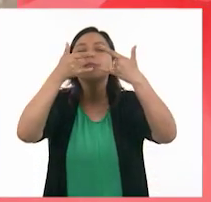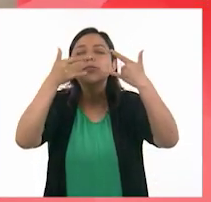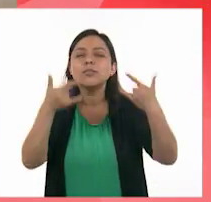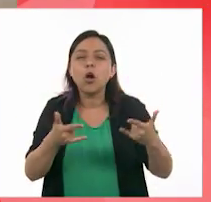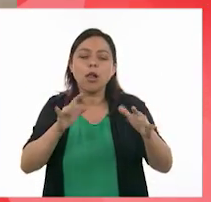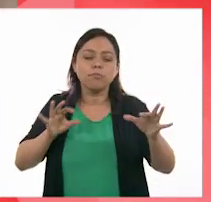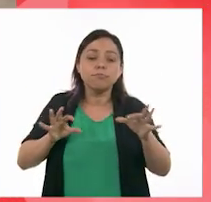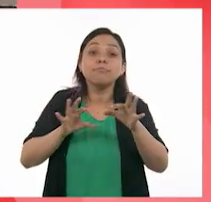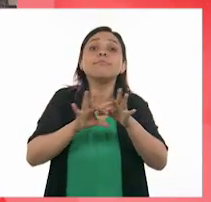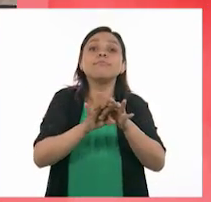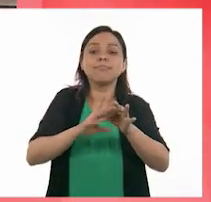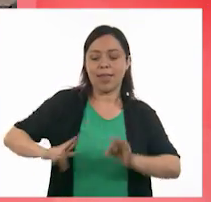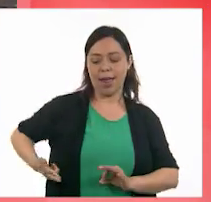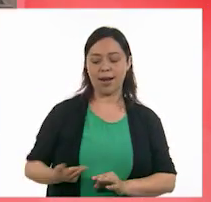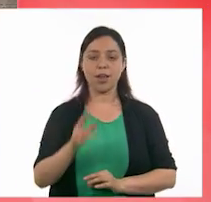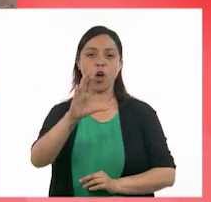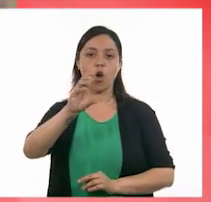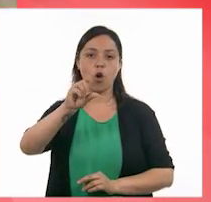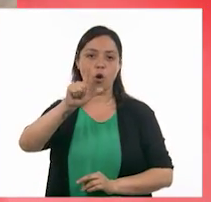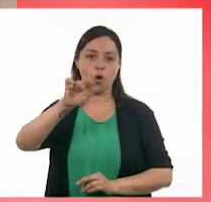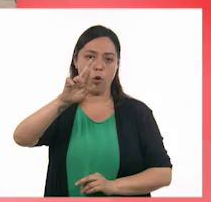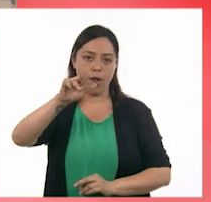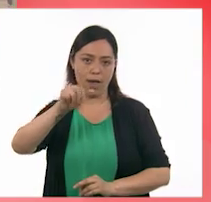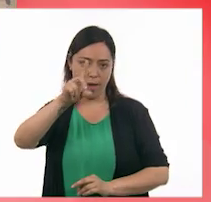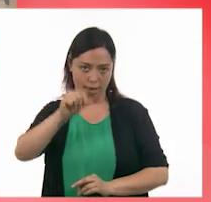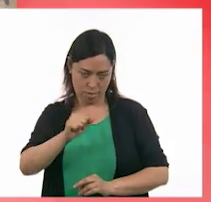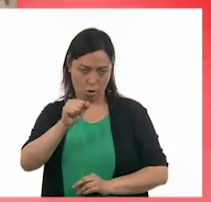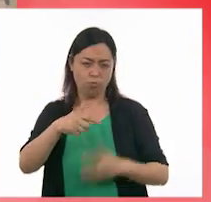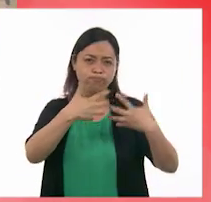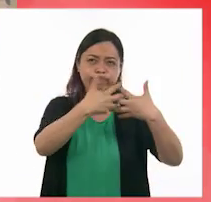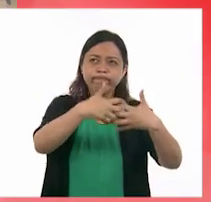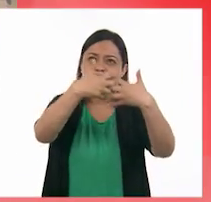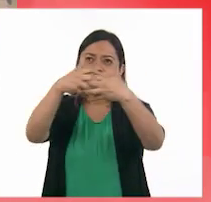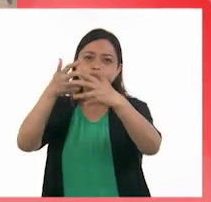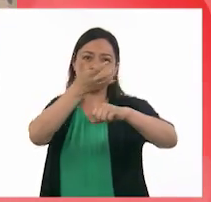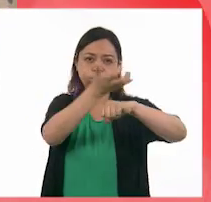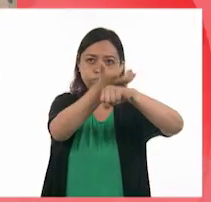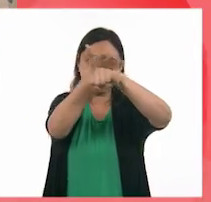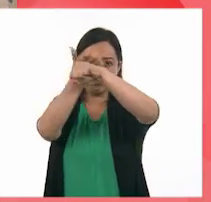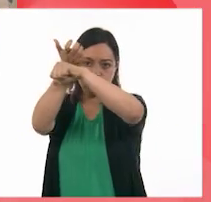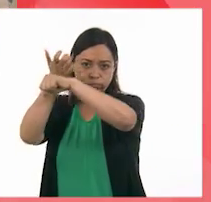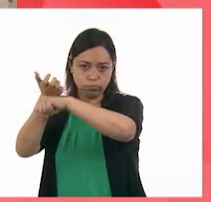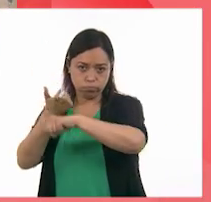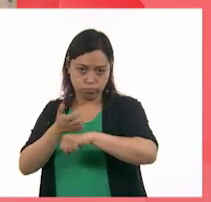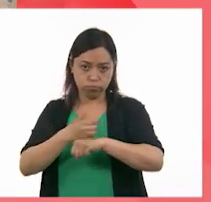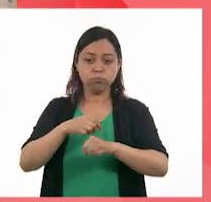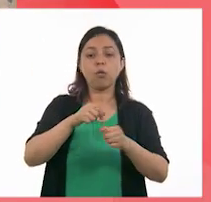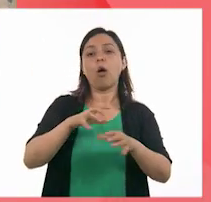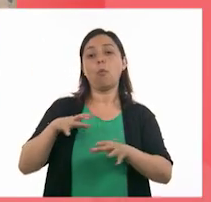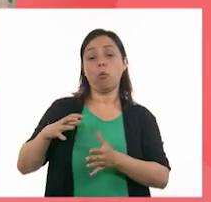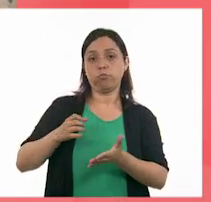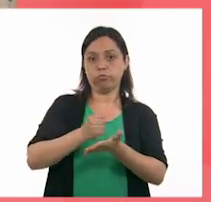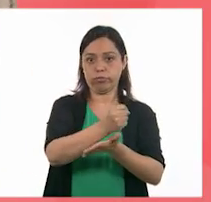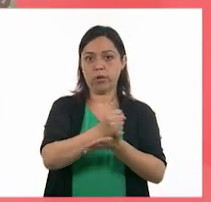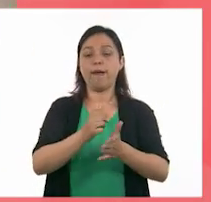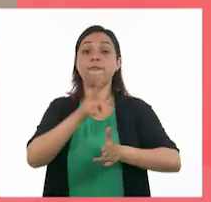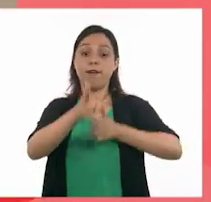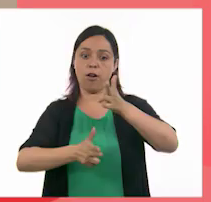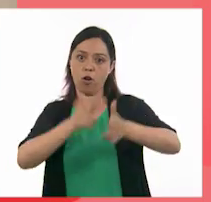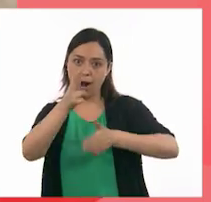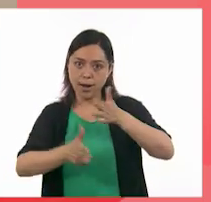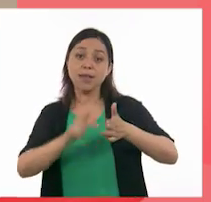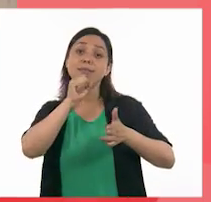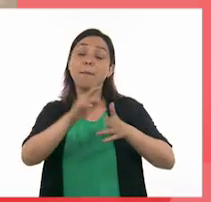ligada al río Colorado. Las compañías estadounidenses de colonización, el ferrocarril y la